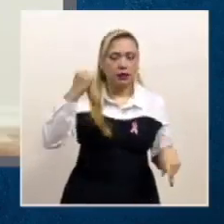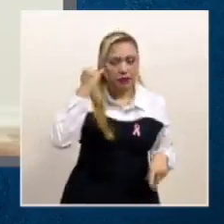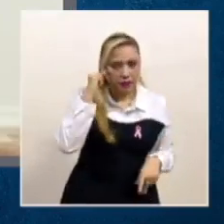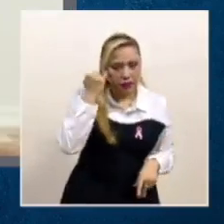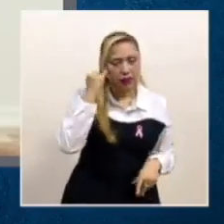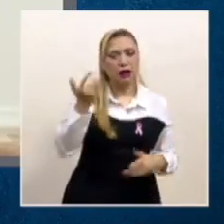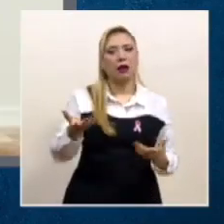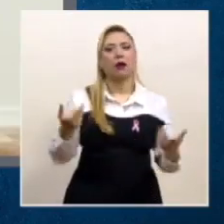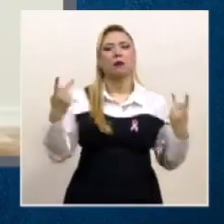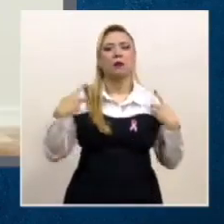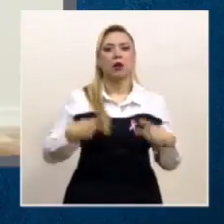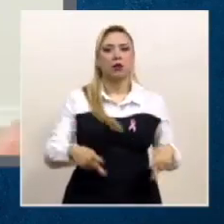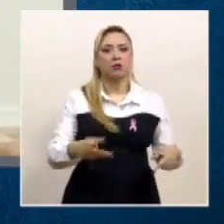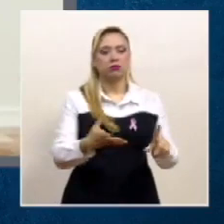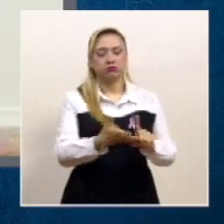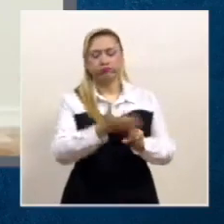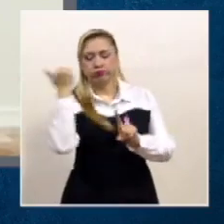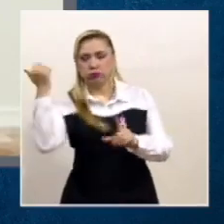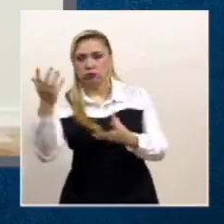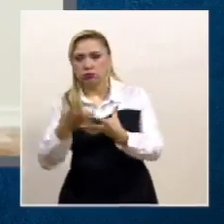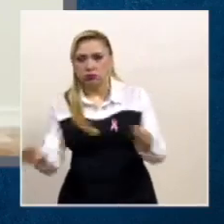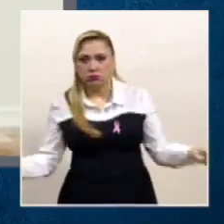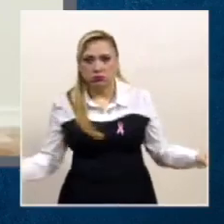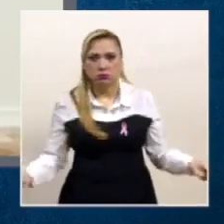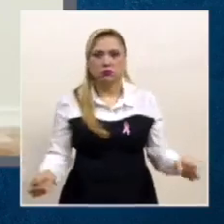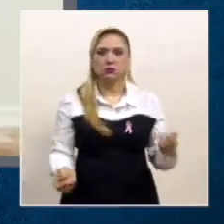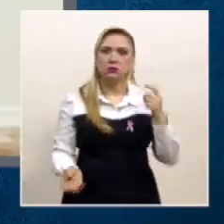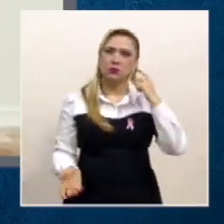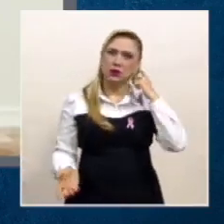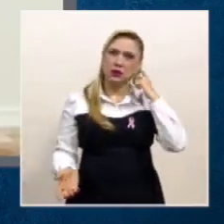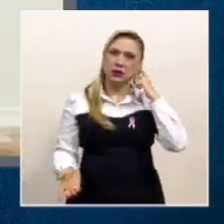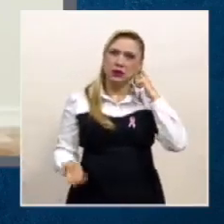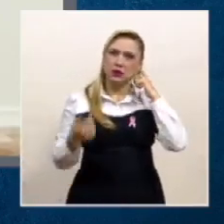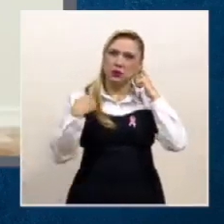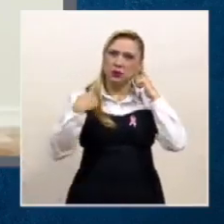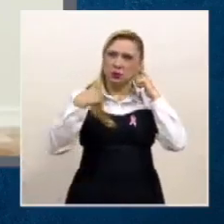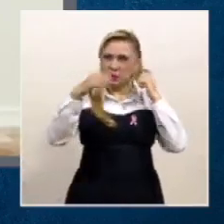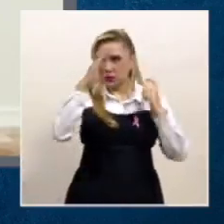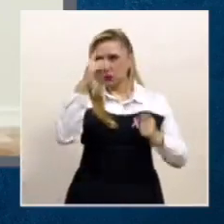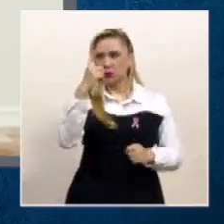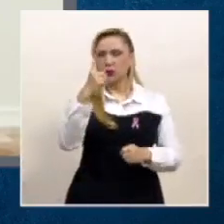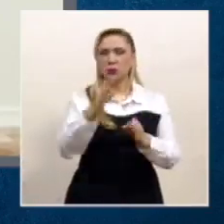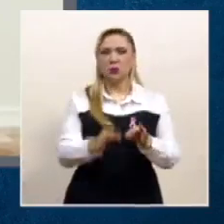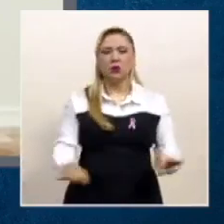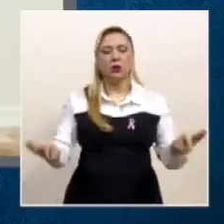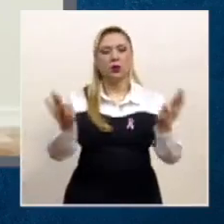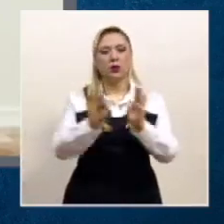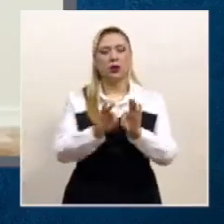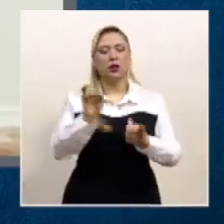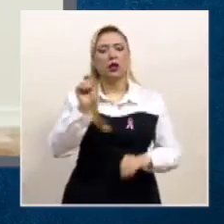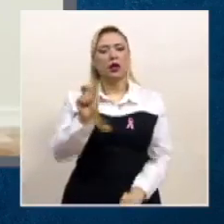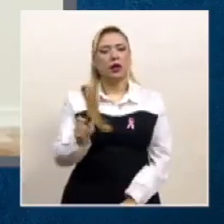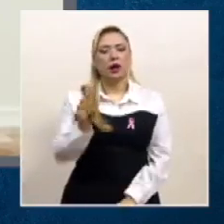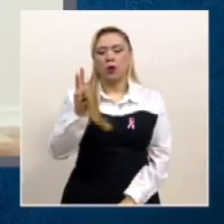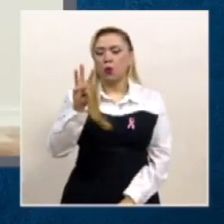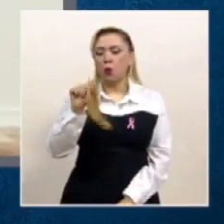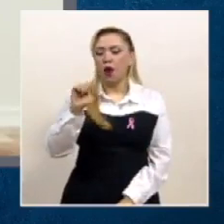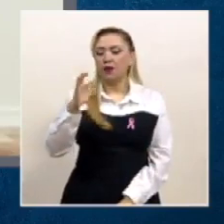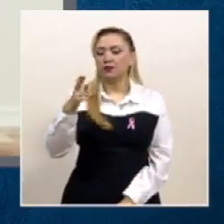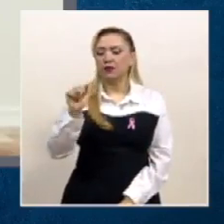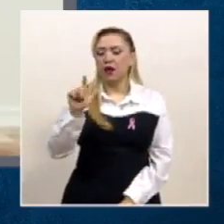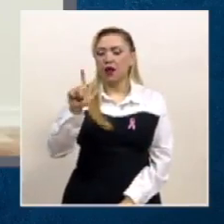desaparición forzada, pero uno que me parece relevante es Huachalachimbo, que tiene que